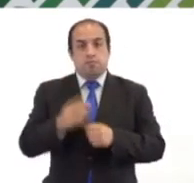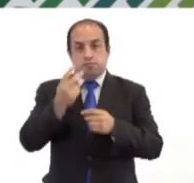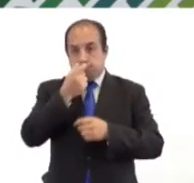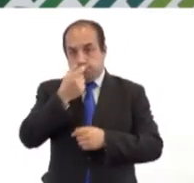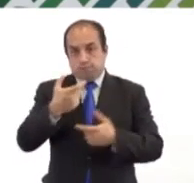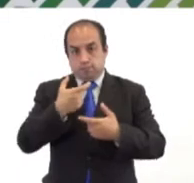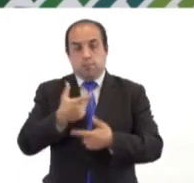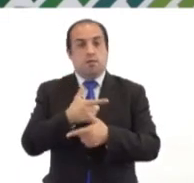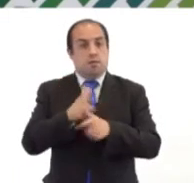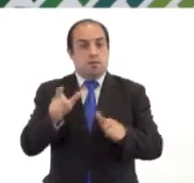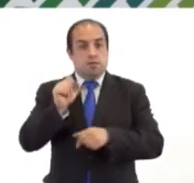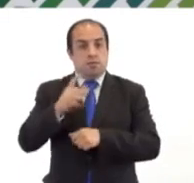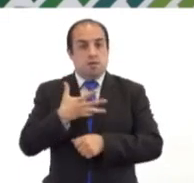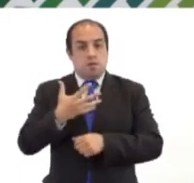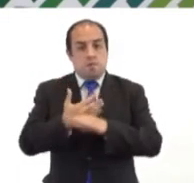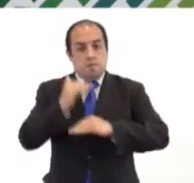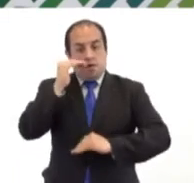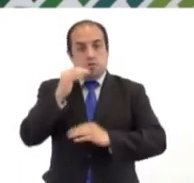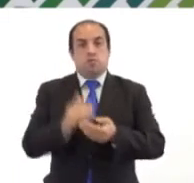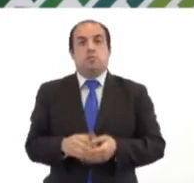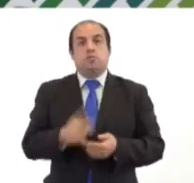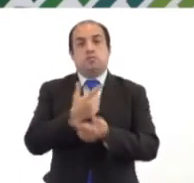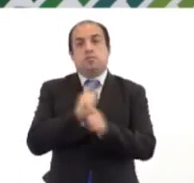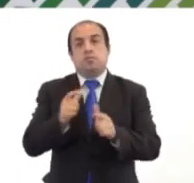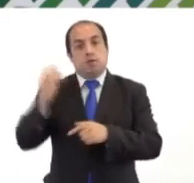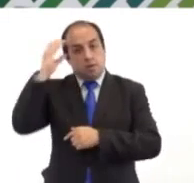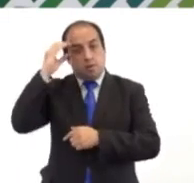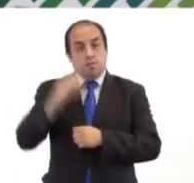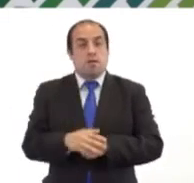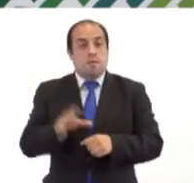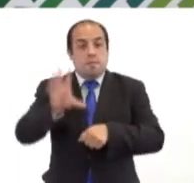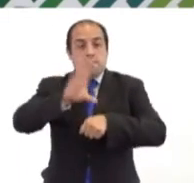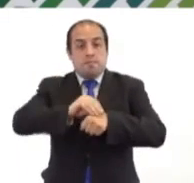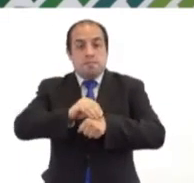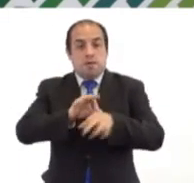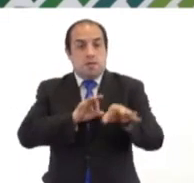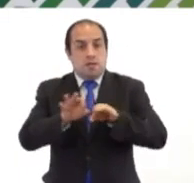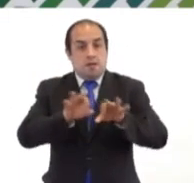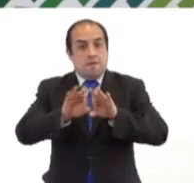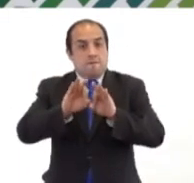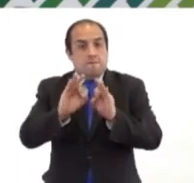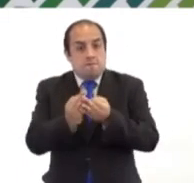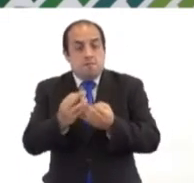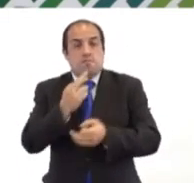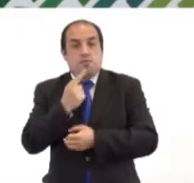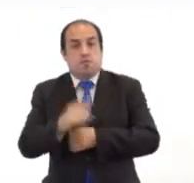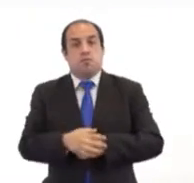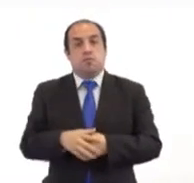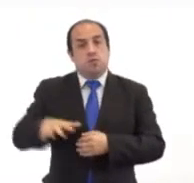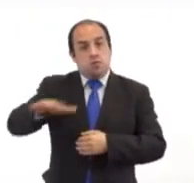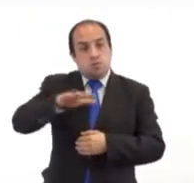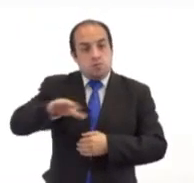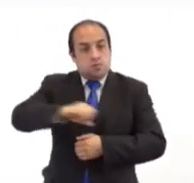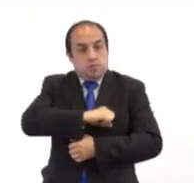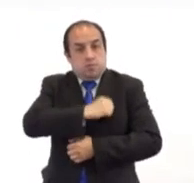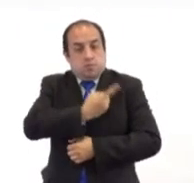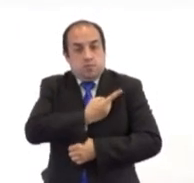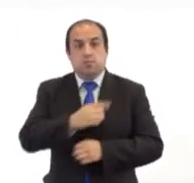Entonces, mucha mayor disponibilidad que nos ha permitido en muchos sentidos operar de mejor manera como un sector unificado de salud.